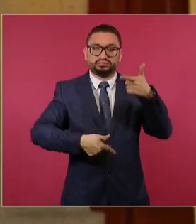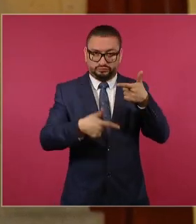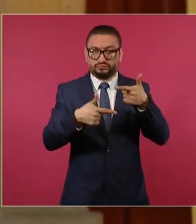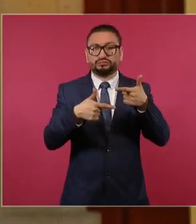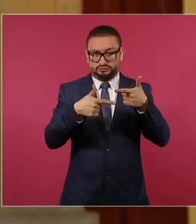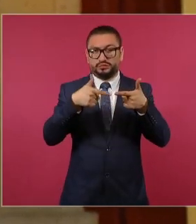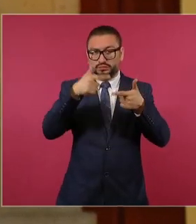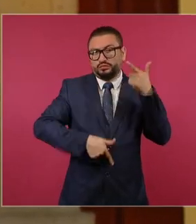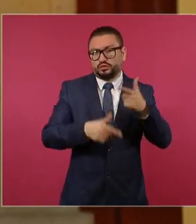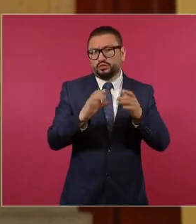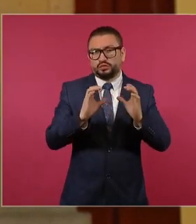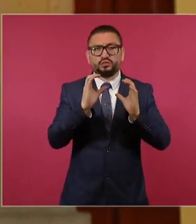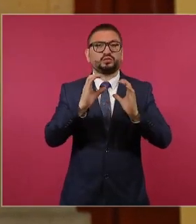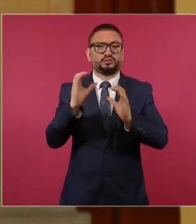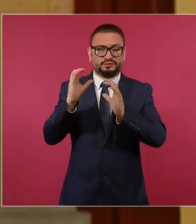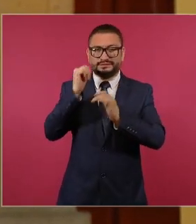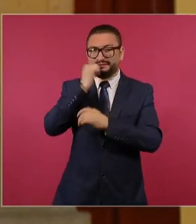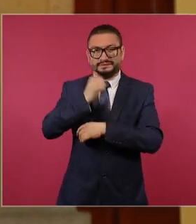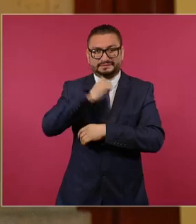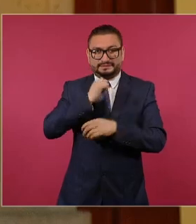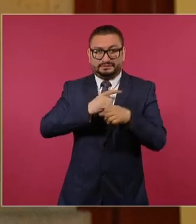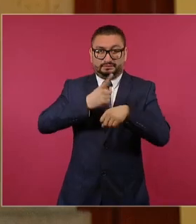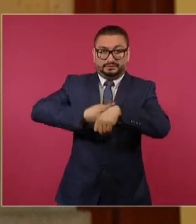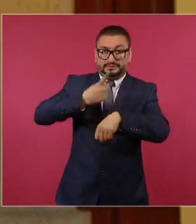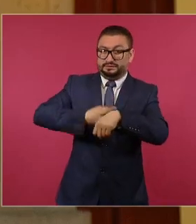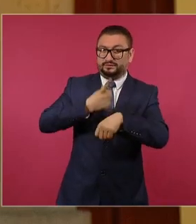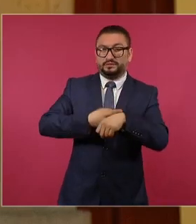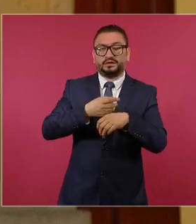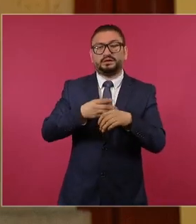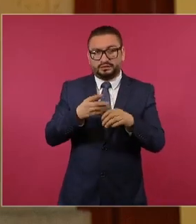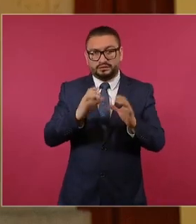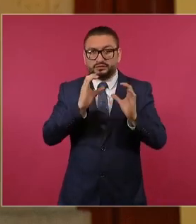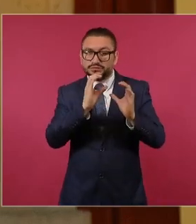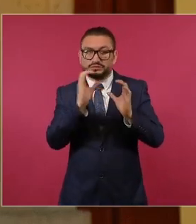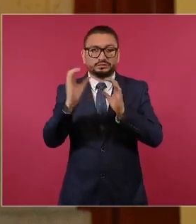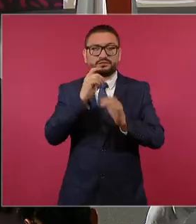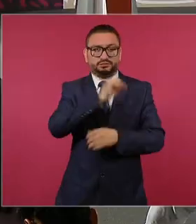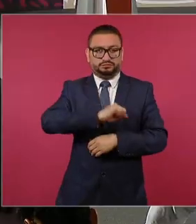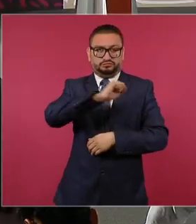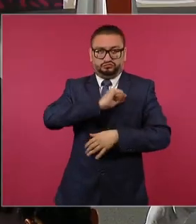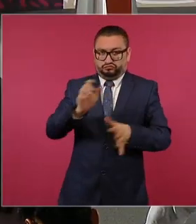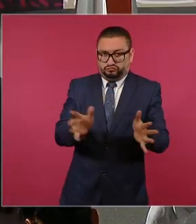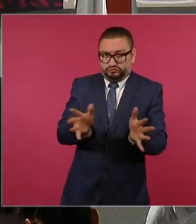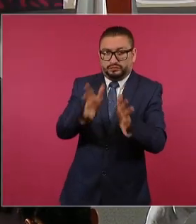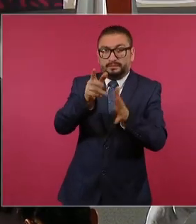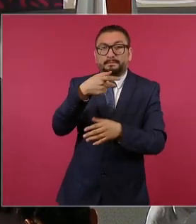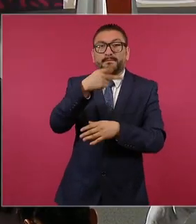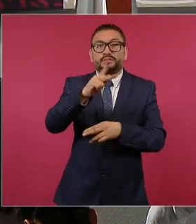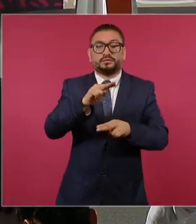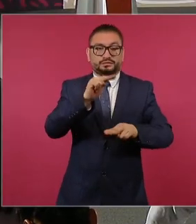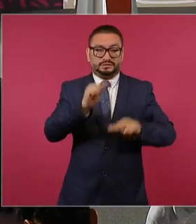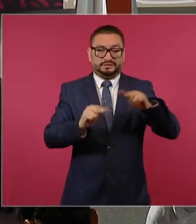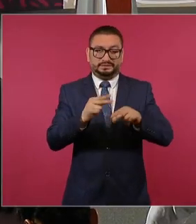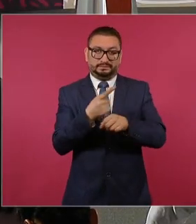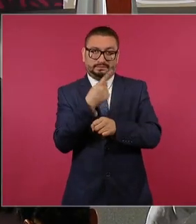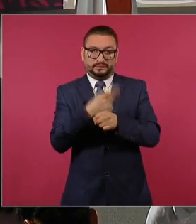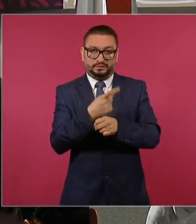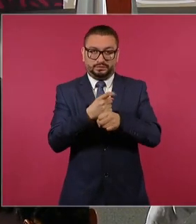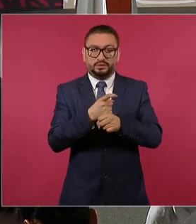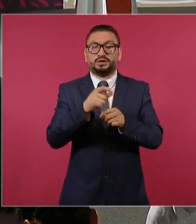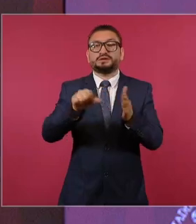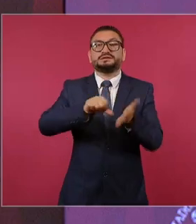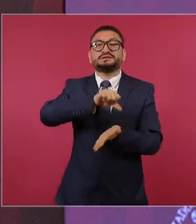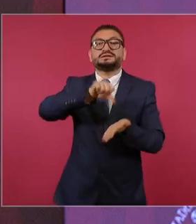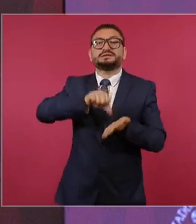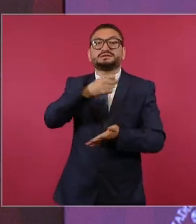la prevención de las enfermedades, promotor de la salud, pero en el primer nivel de atención, es decir, los centros